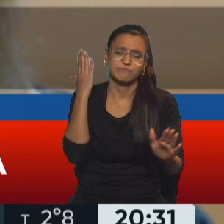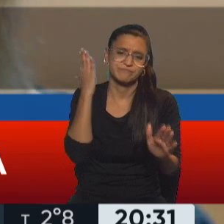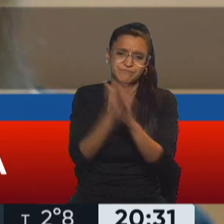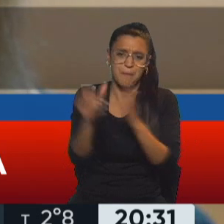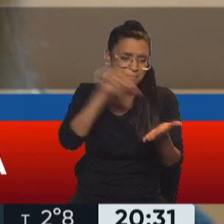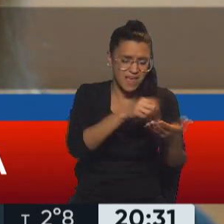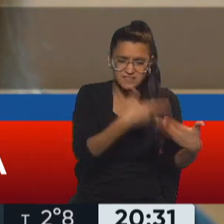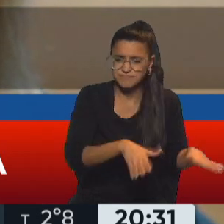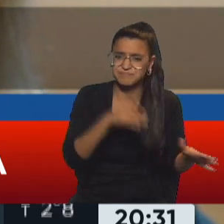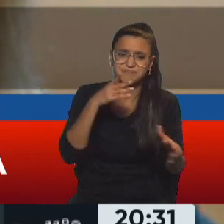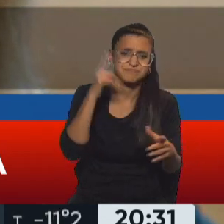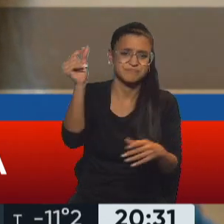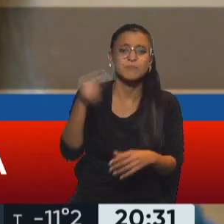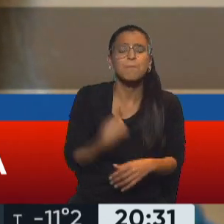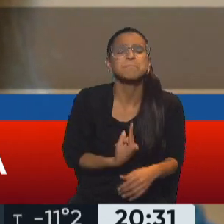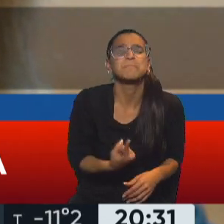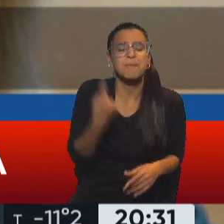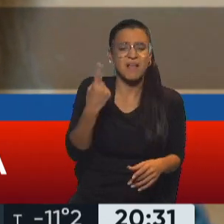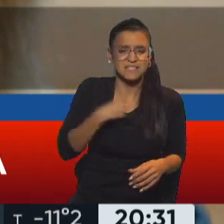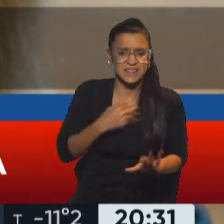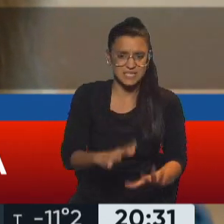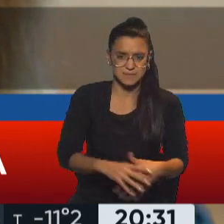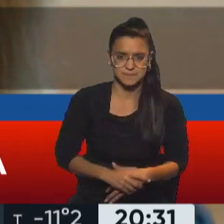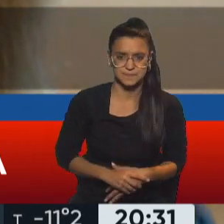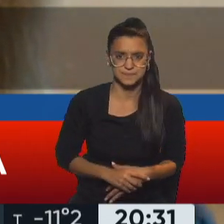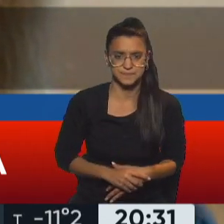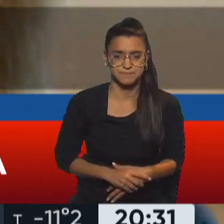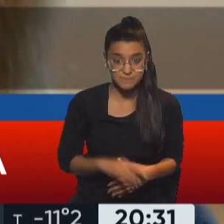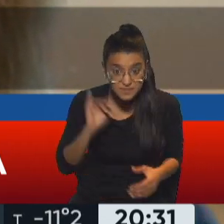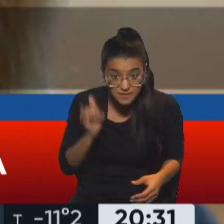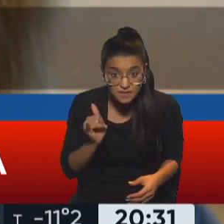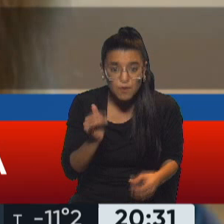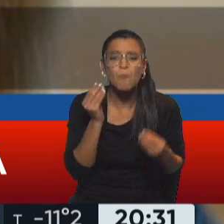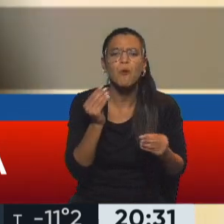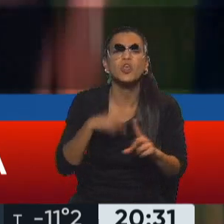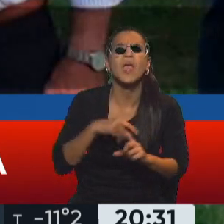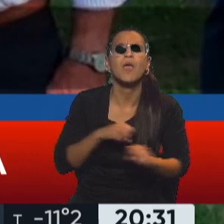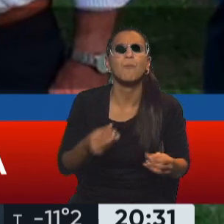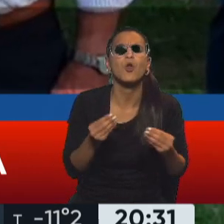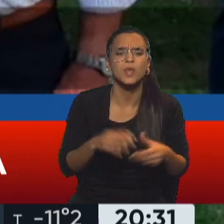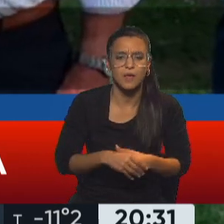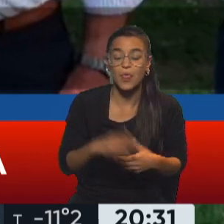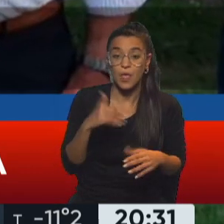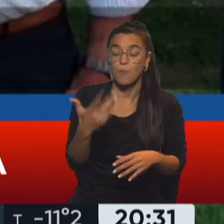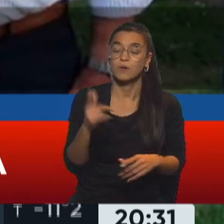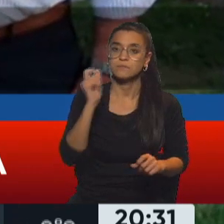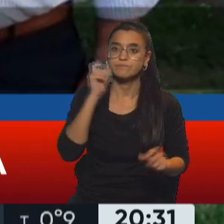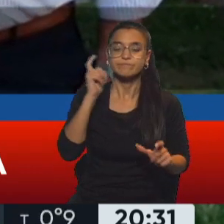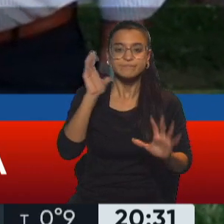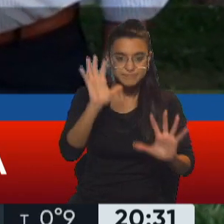Sí. Yo por primera vez lo sentí. Te ¿Sí? juro, ¿eh? ¿Por qué, Elisa? Después reaccioné